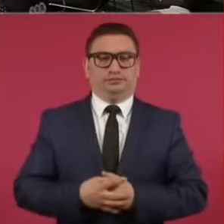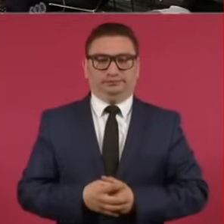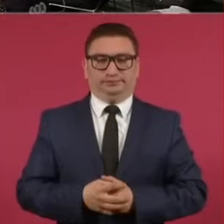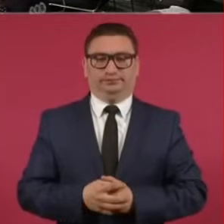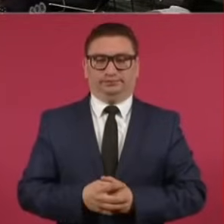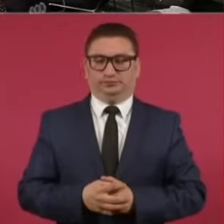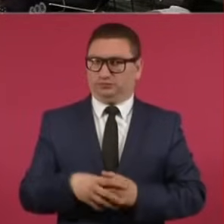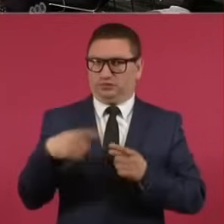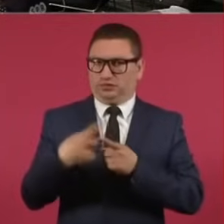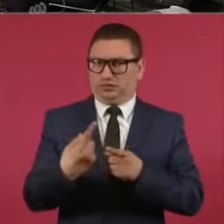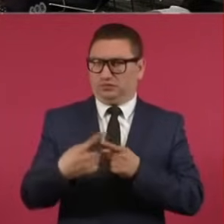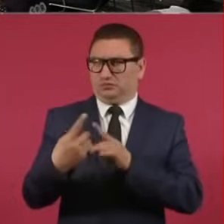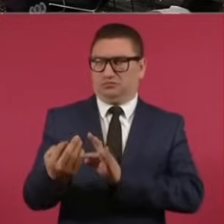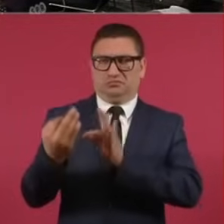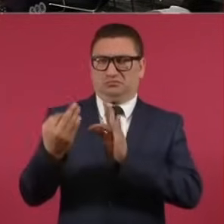¿Quién se iba a oponer?